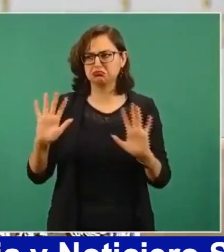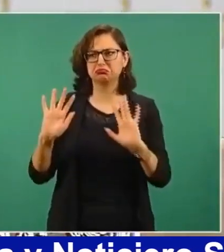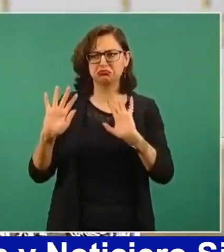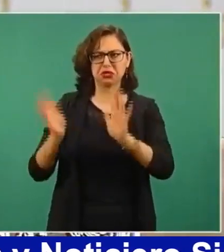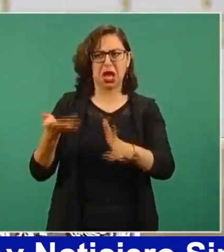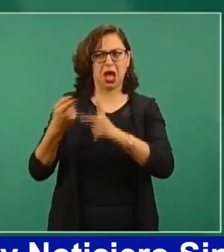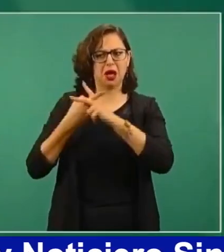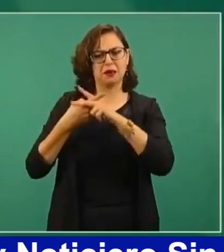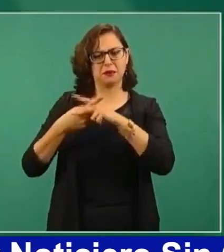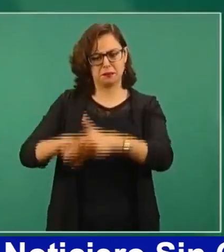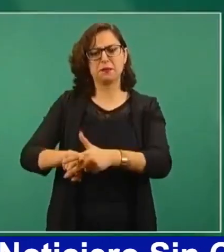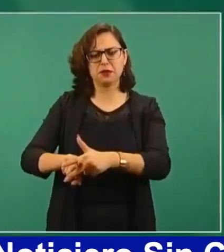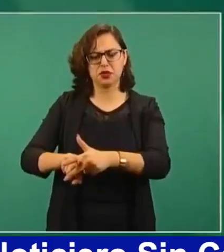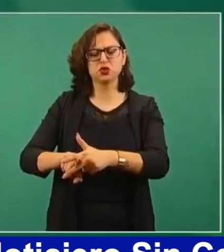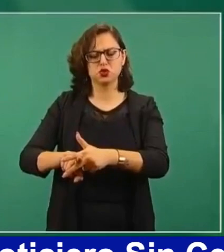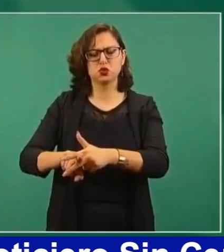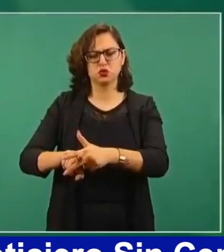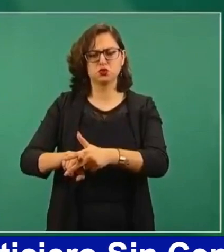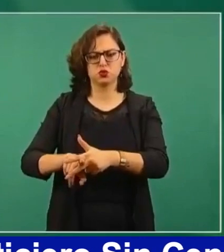de